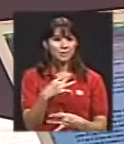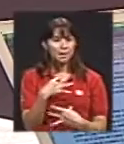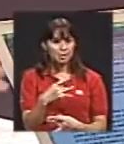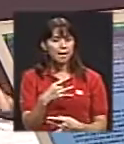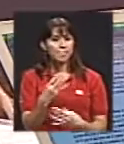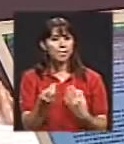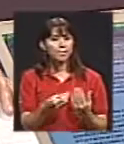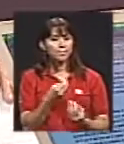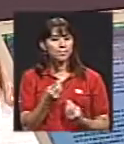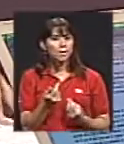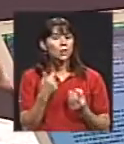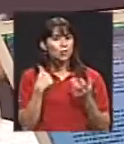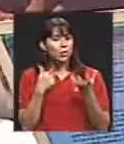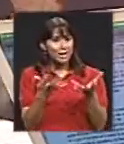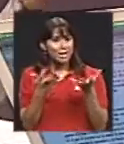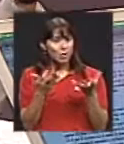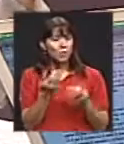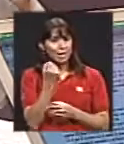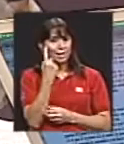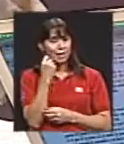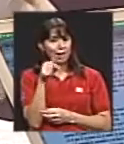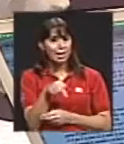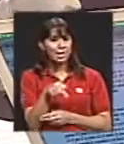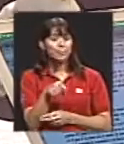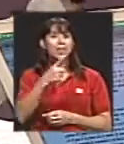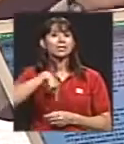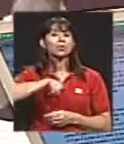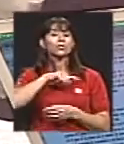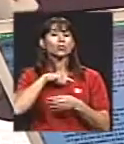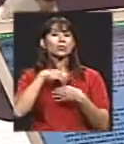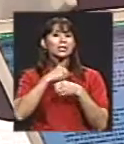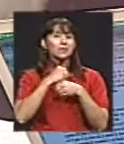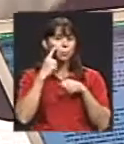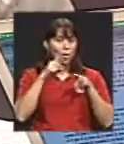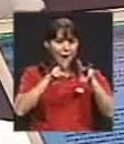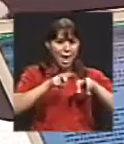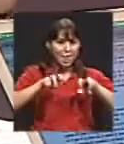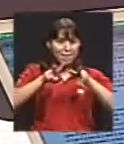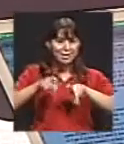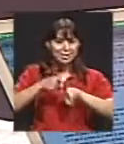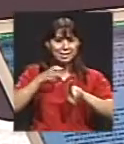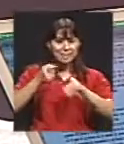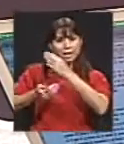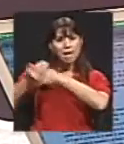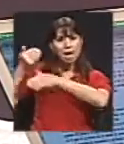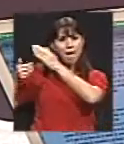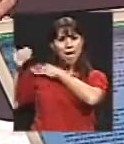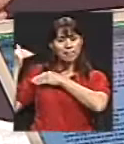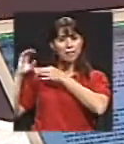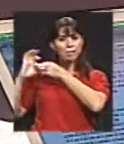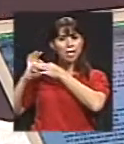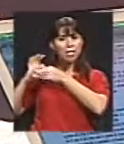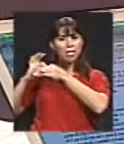yo lo que quiero que se entienda aquí es que en el ligamen que nosotros hicimos de análisis desde atrás es muy